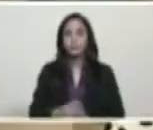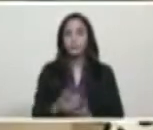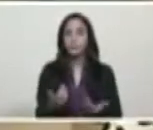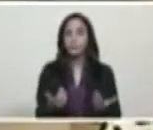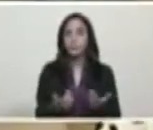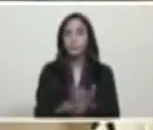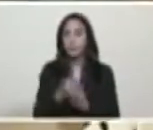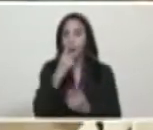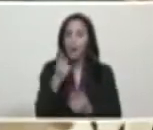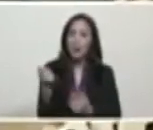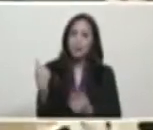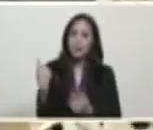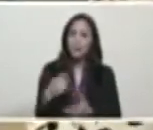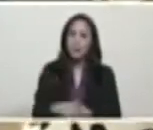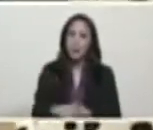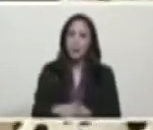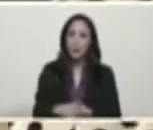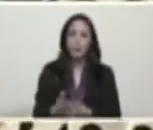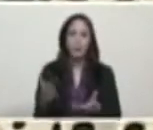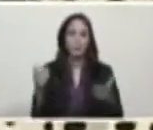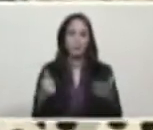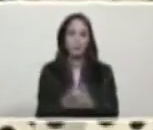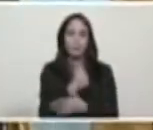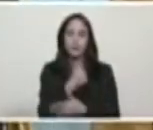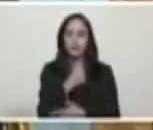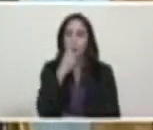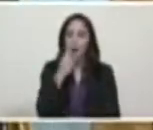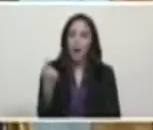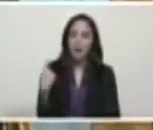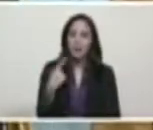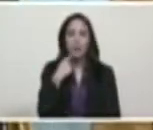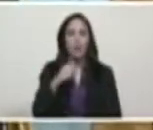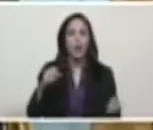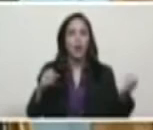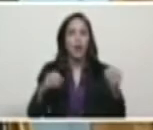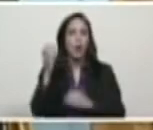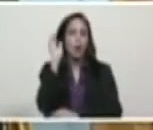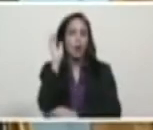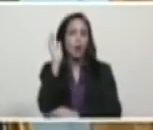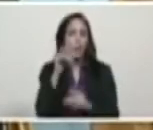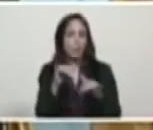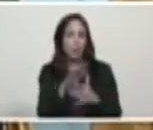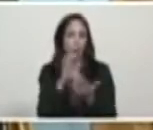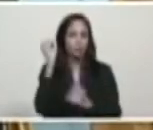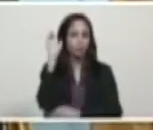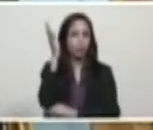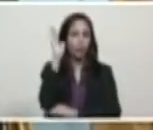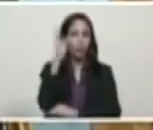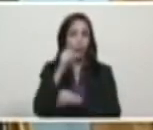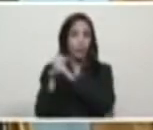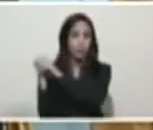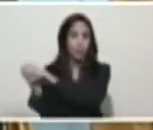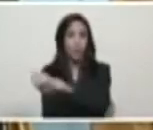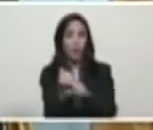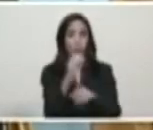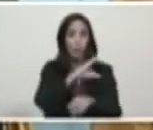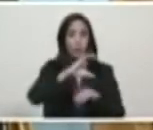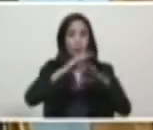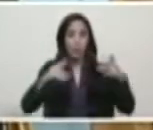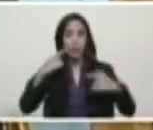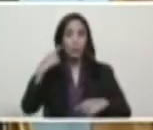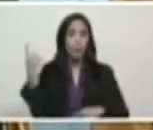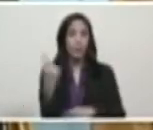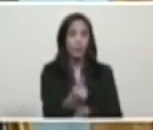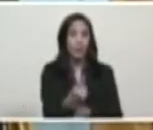también nos enteramos de que la Confederación de Béisbol del Caribe, por mandato de las